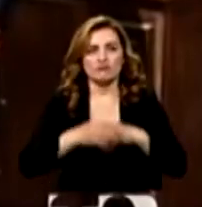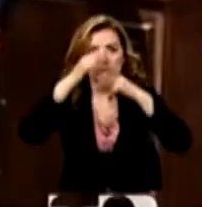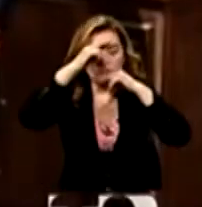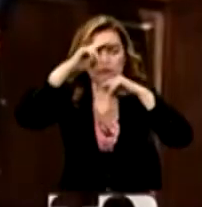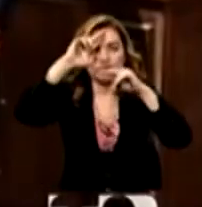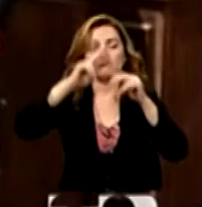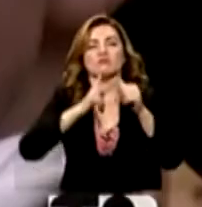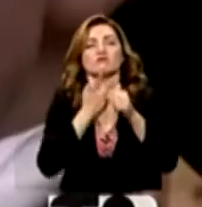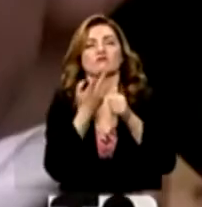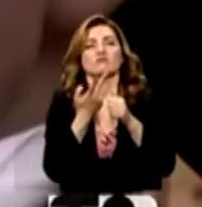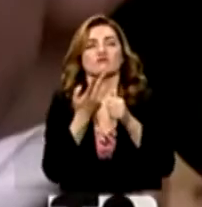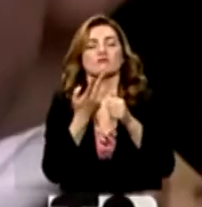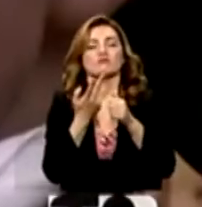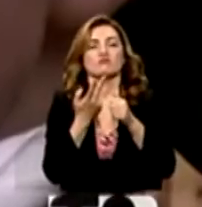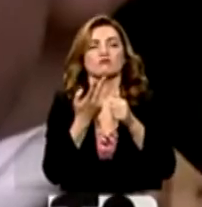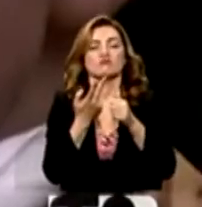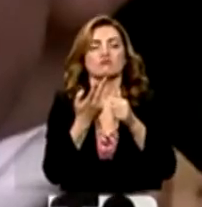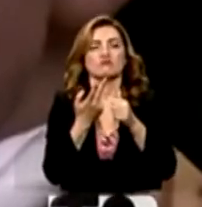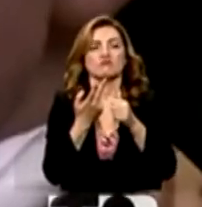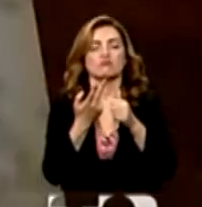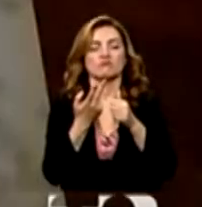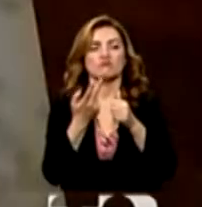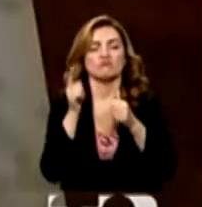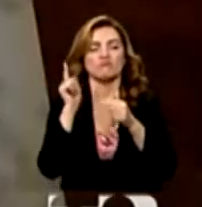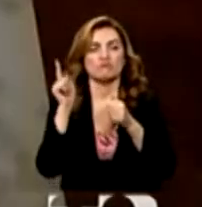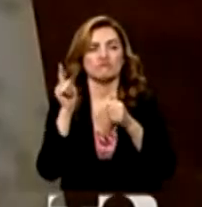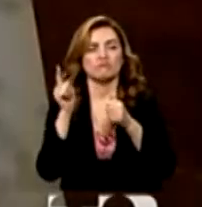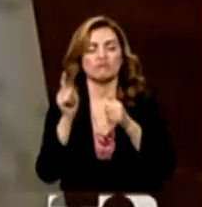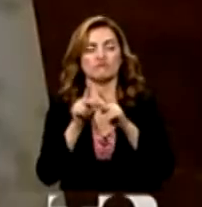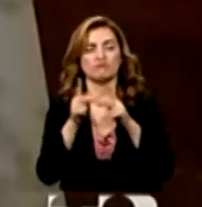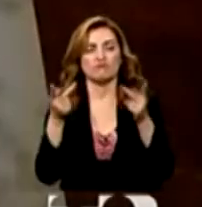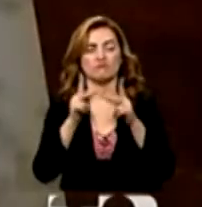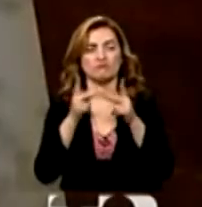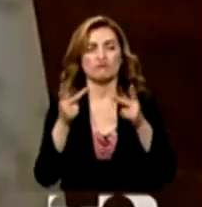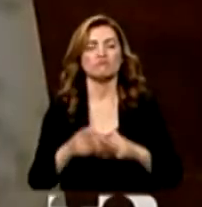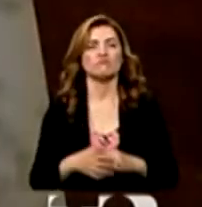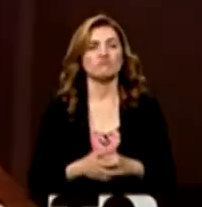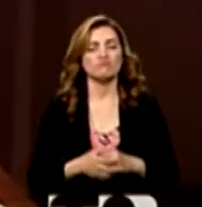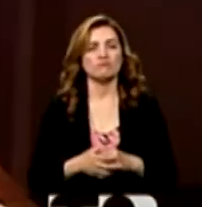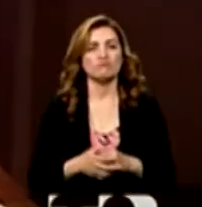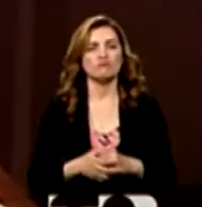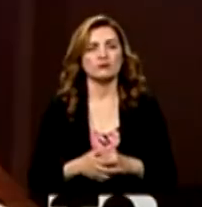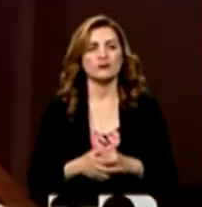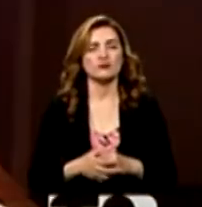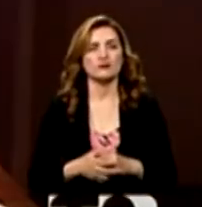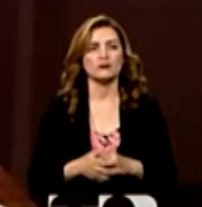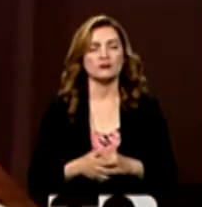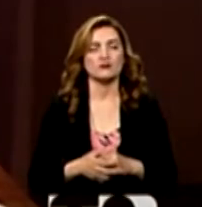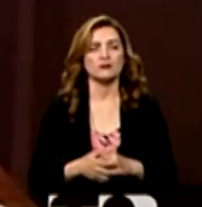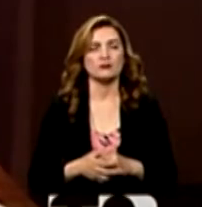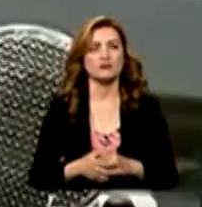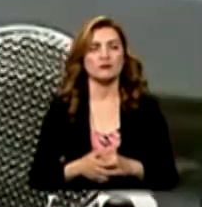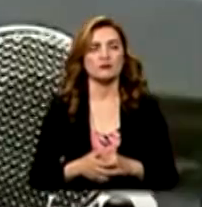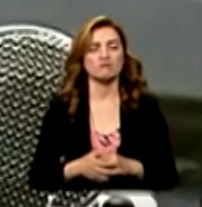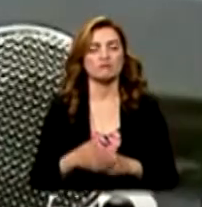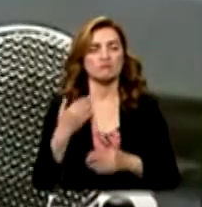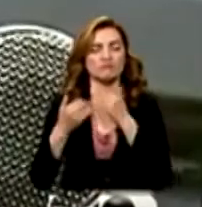del segundo centenario de la aparición del periódico de Espejo. Con estos antecedentes históricos, se cumple